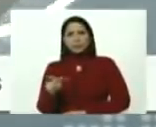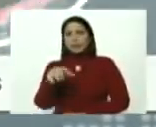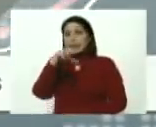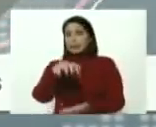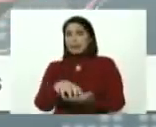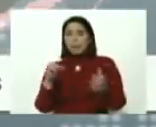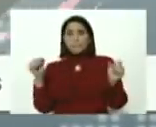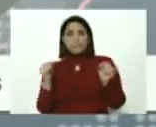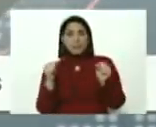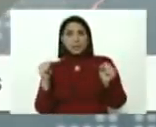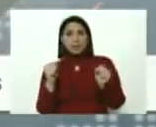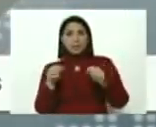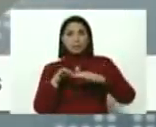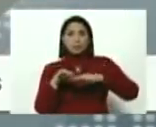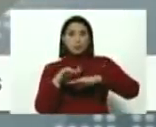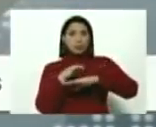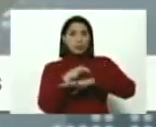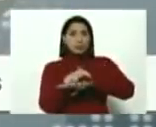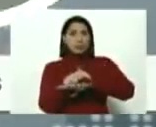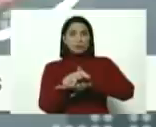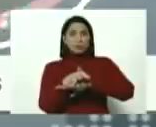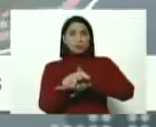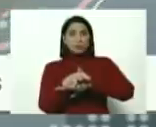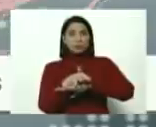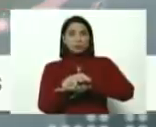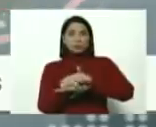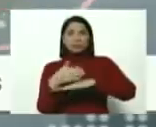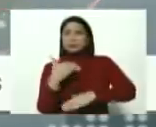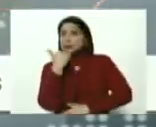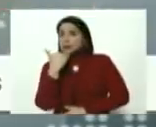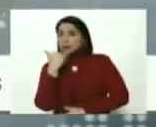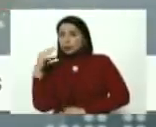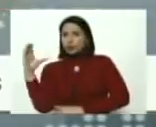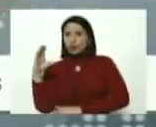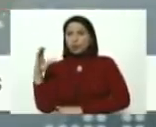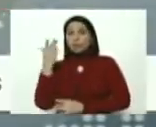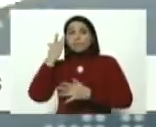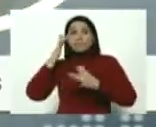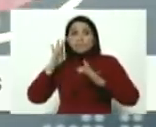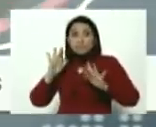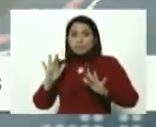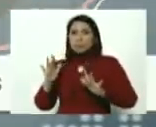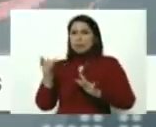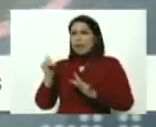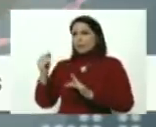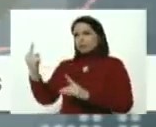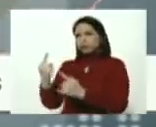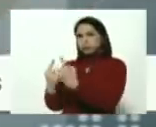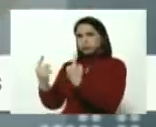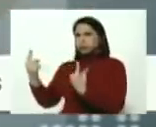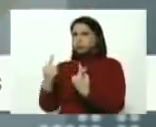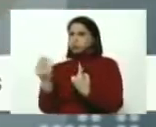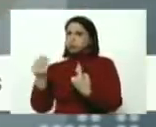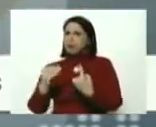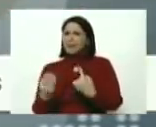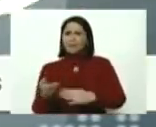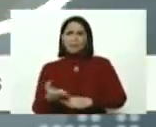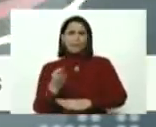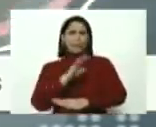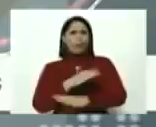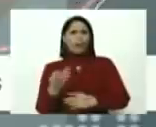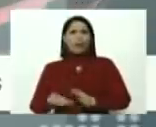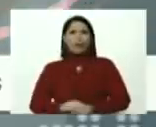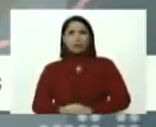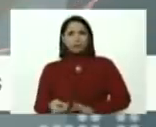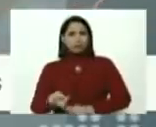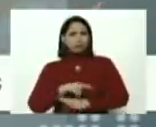Mérida, en un municipio limítrofe con Colombia, aparecen de manera mucho más tórpida, mucho